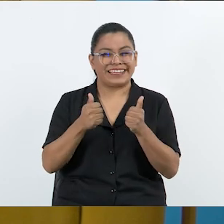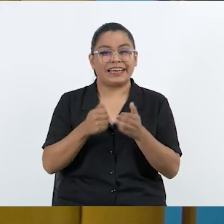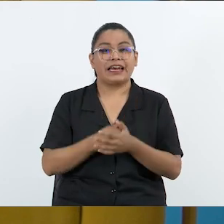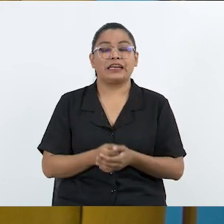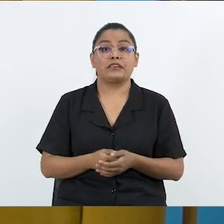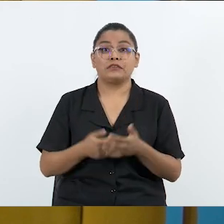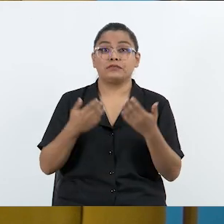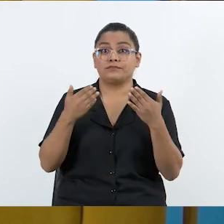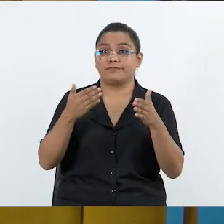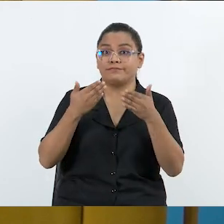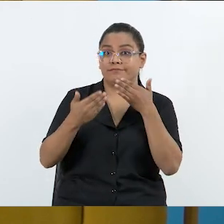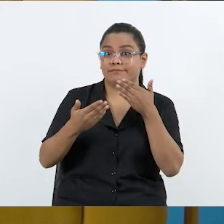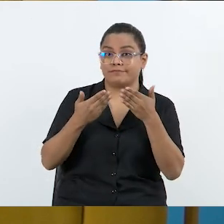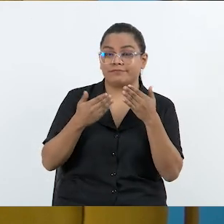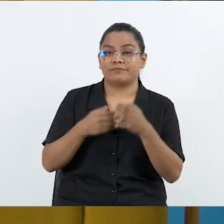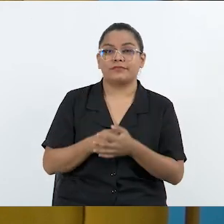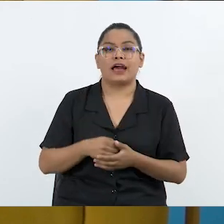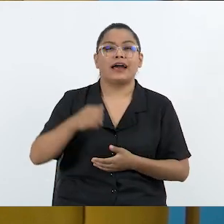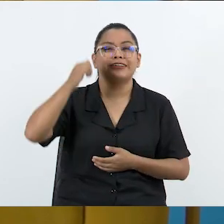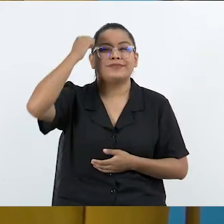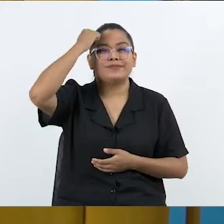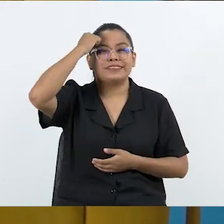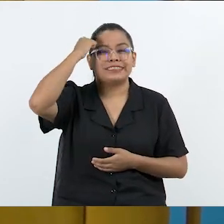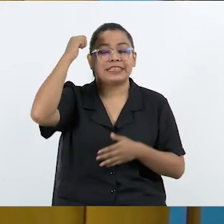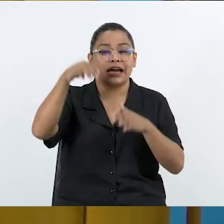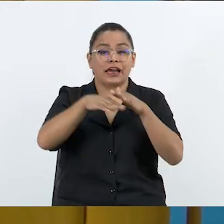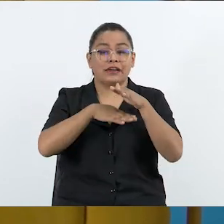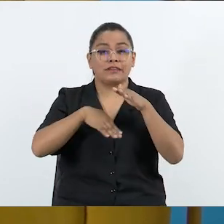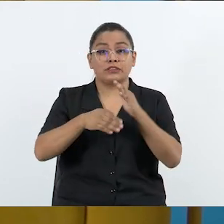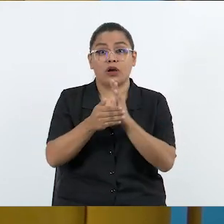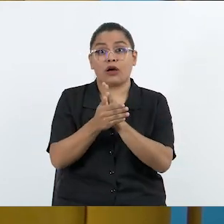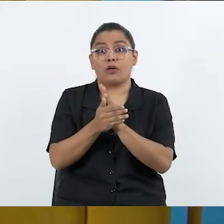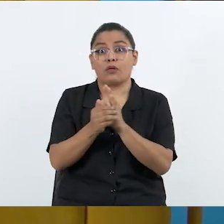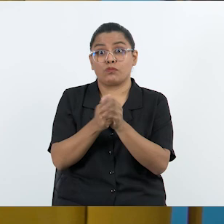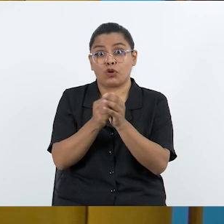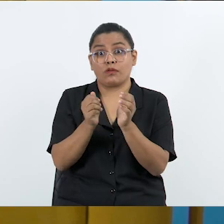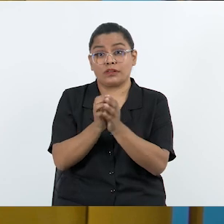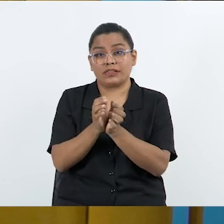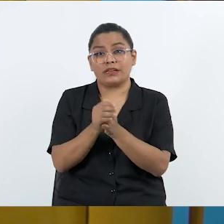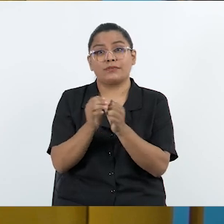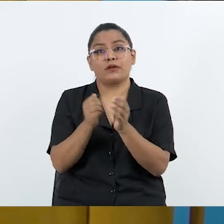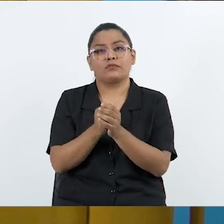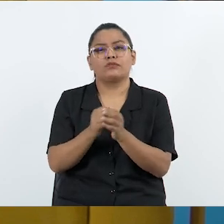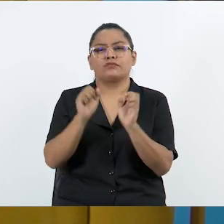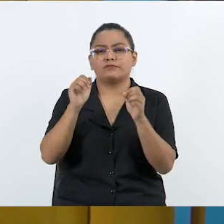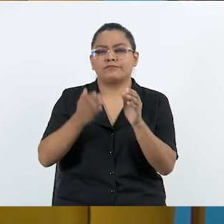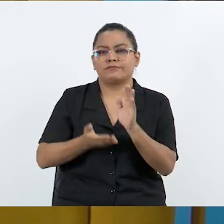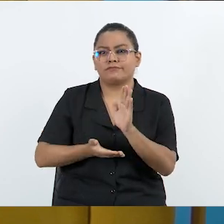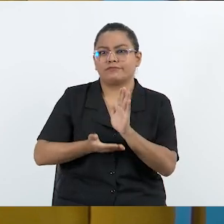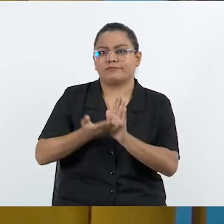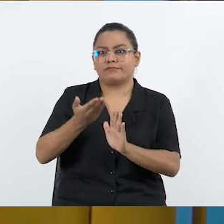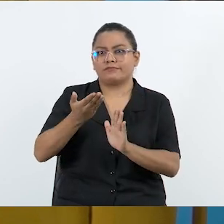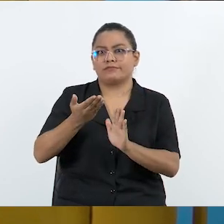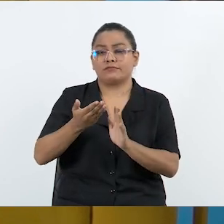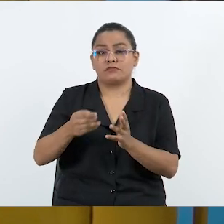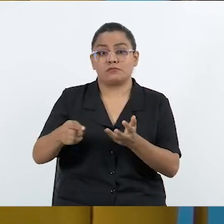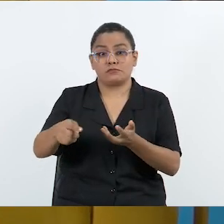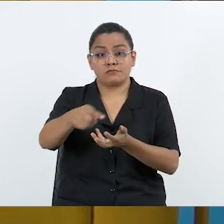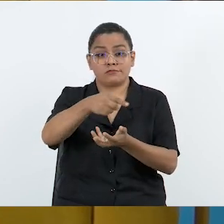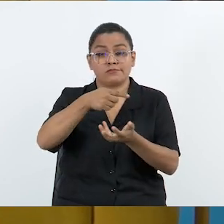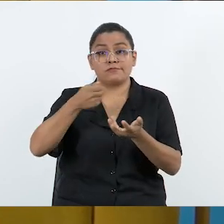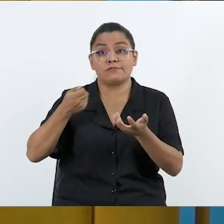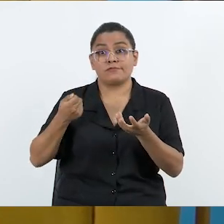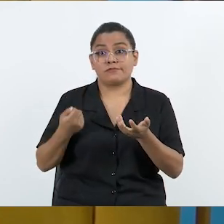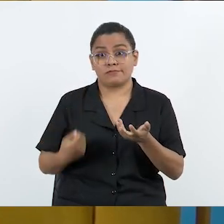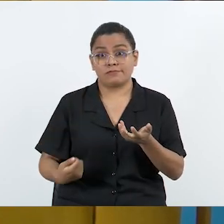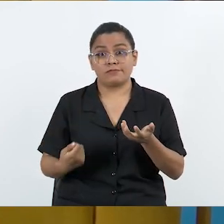Muy bien, Jacqueline. Como ya nos explicaste, el aprendizaje basado en problemas nos permite desarrollar habilidades en el estudiantado